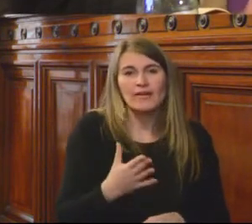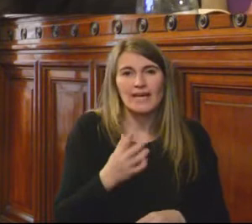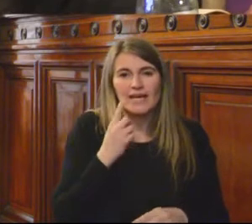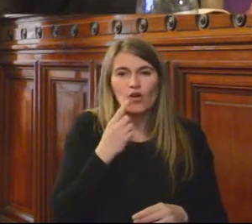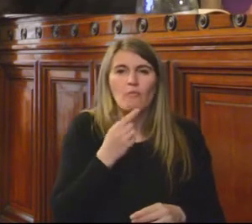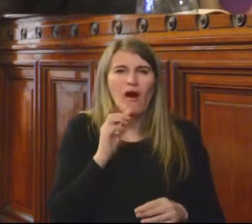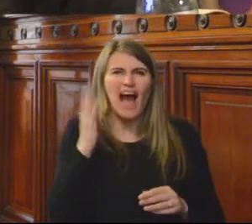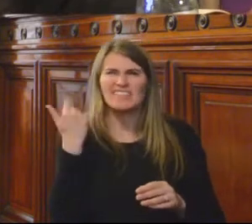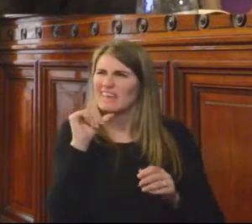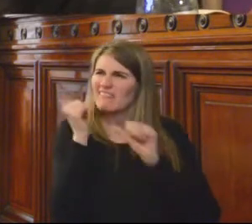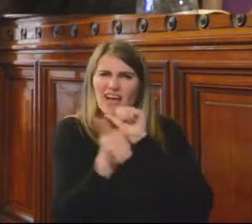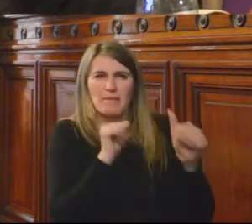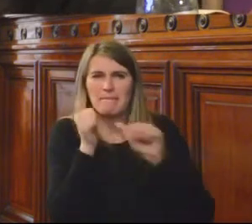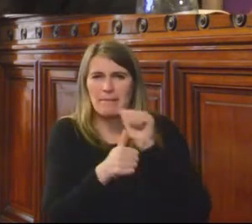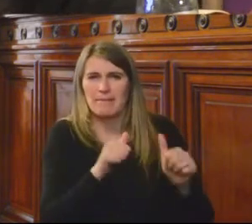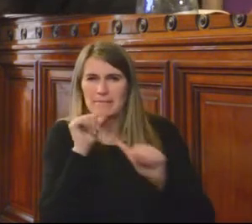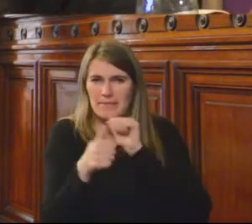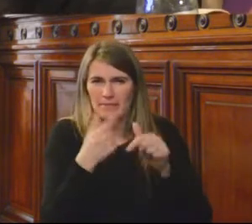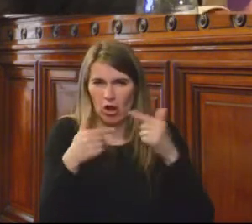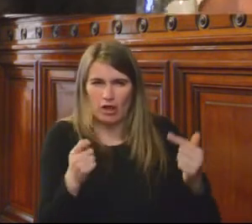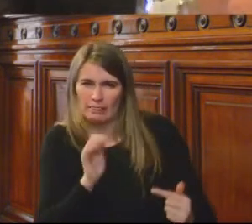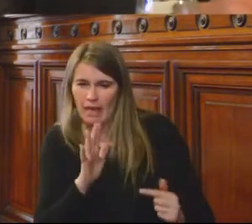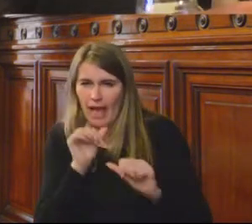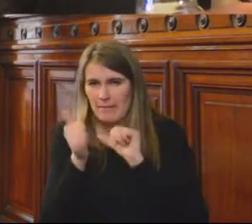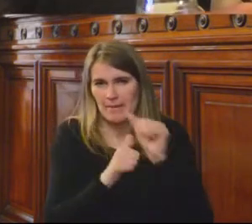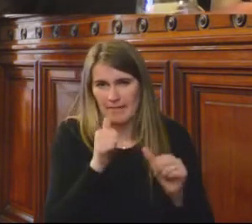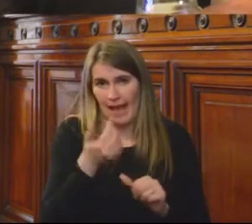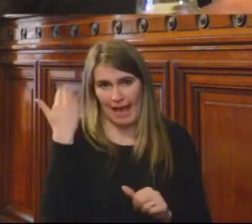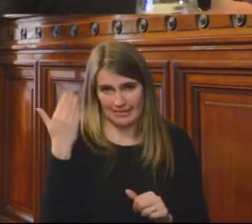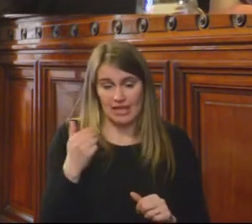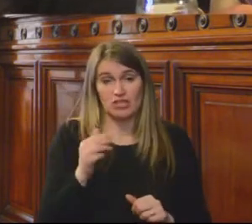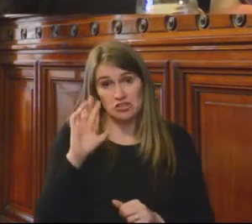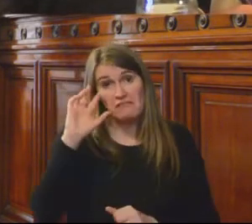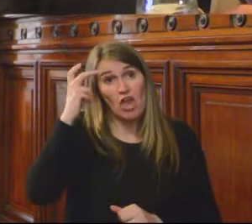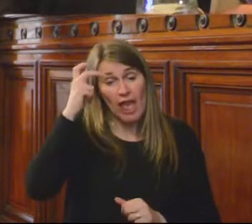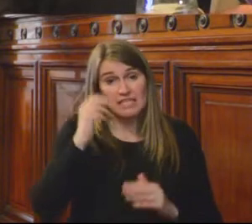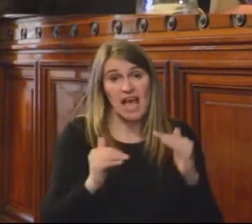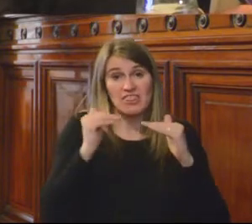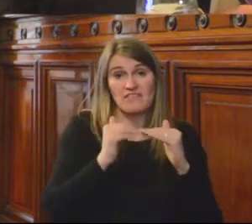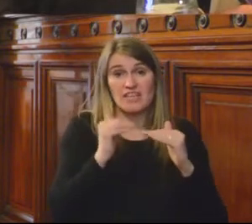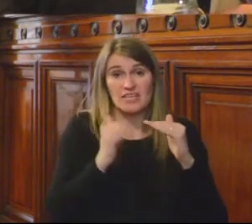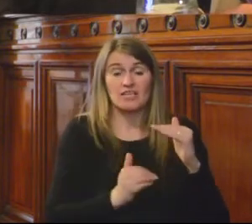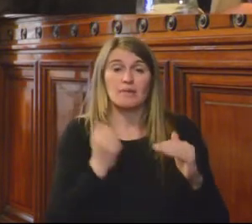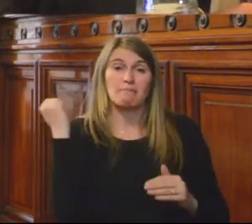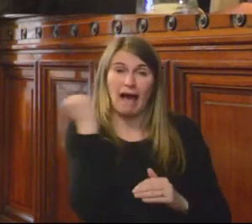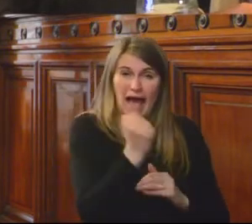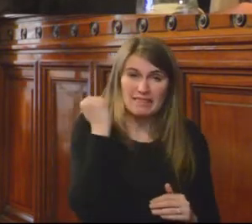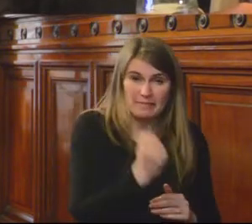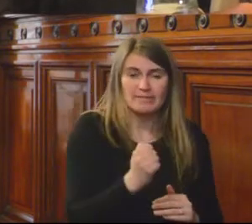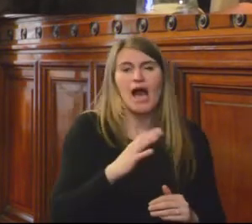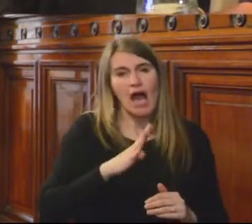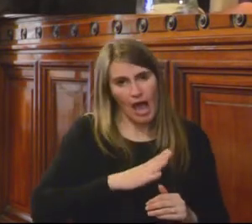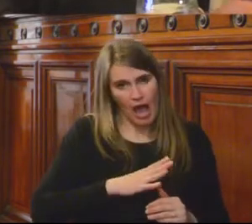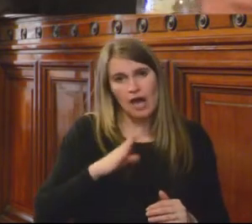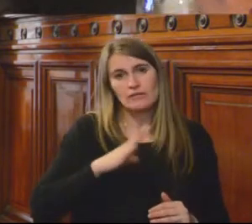y violencia entre bandas delictivas. En este sentido, reconocemos que los niveles de violencia y la tasa de homicidios en nuestro país siguen siendo un reto para